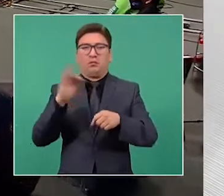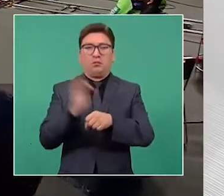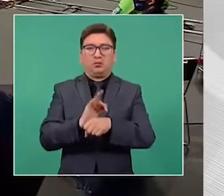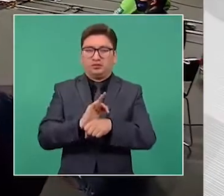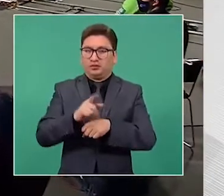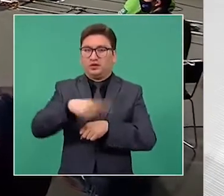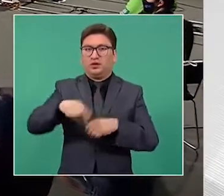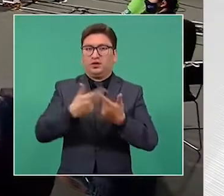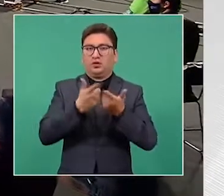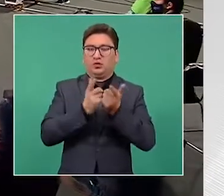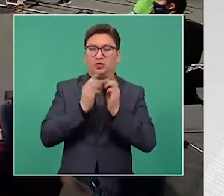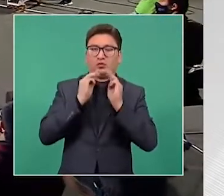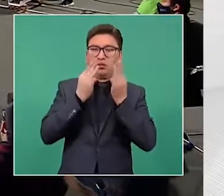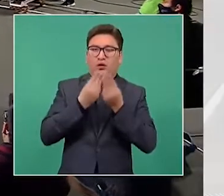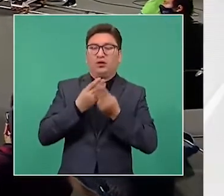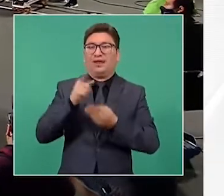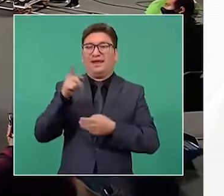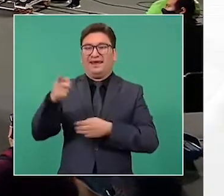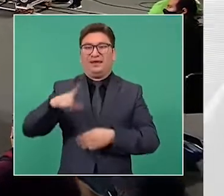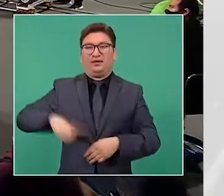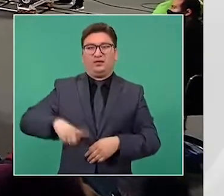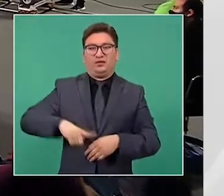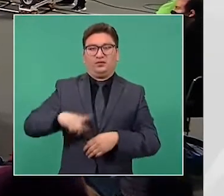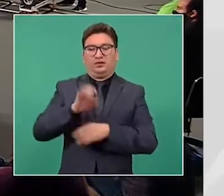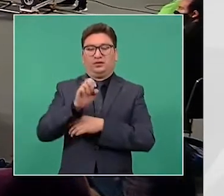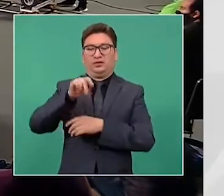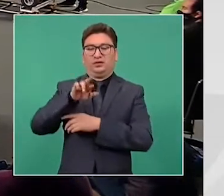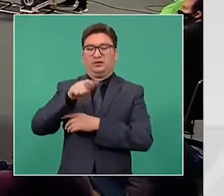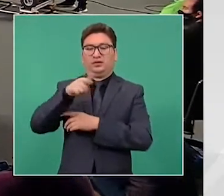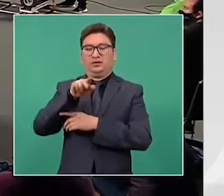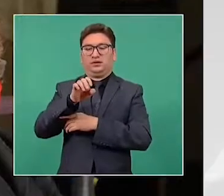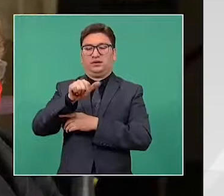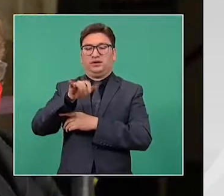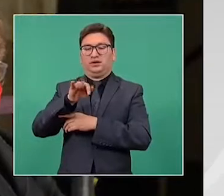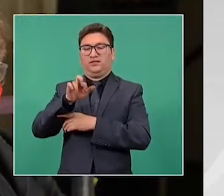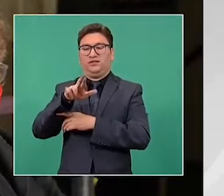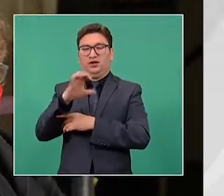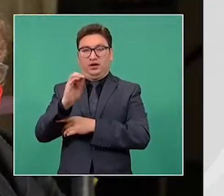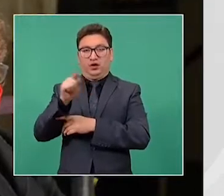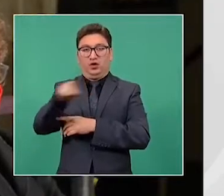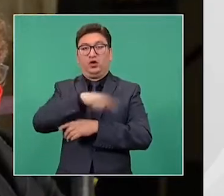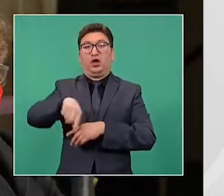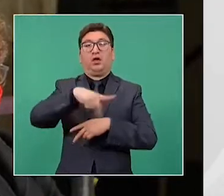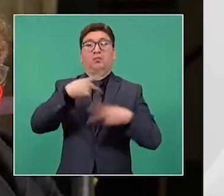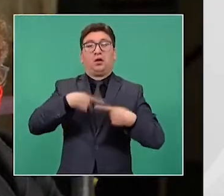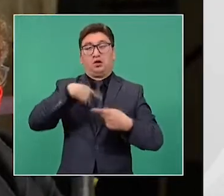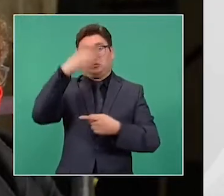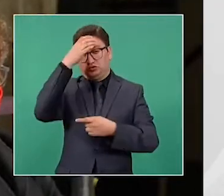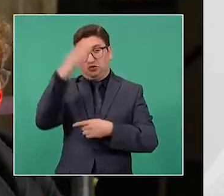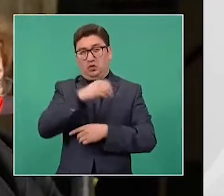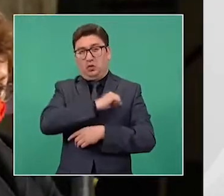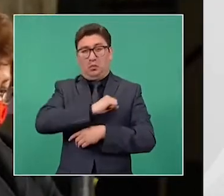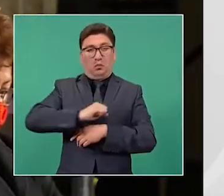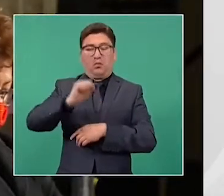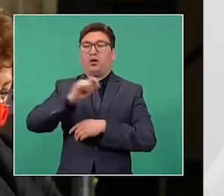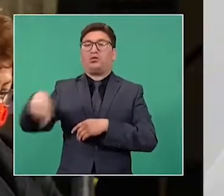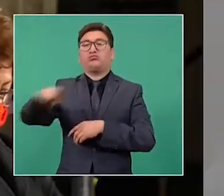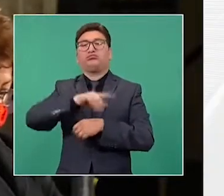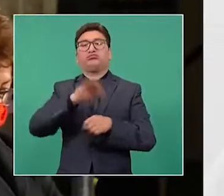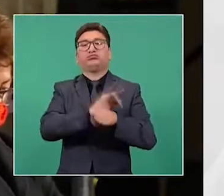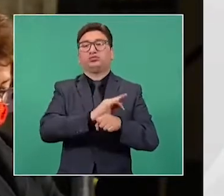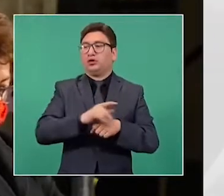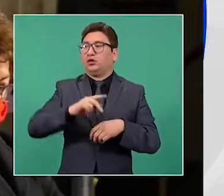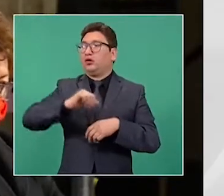lo que evidencia que en el gobierno de Enrique Alfaro los presuntos criminales están mejor protegidos que los